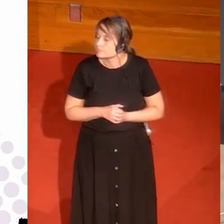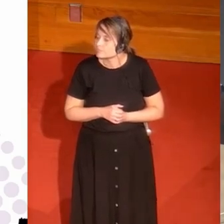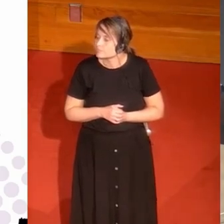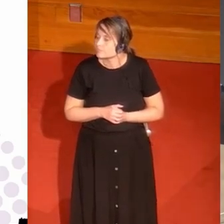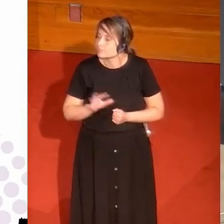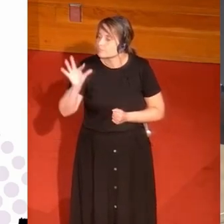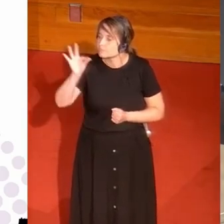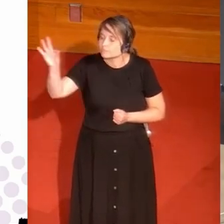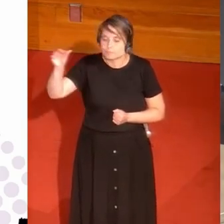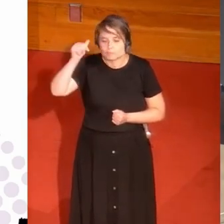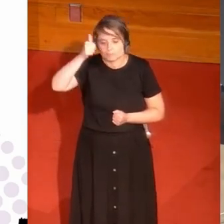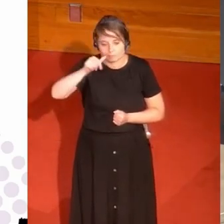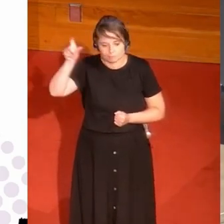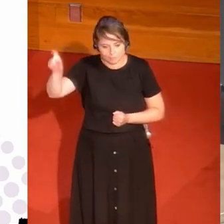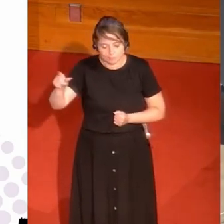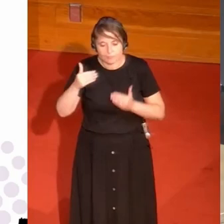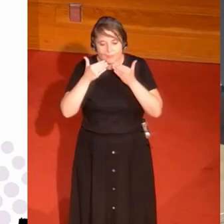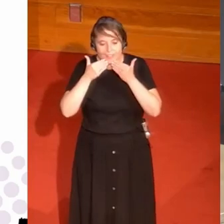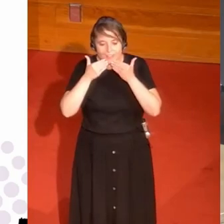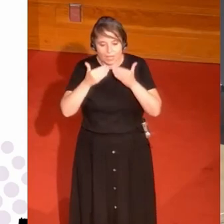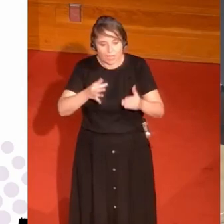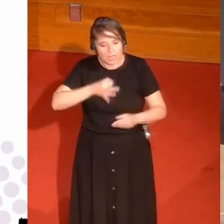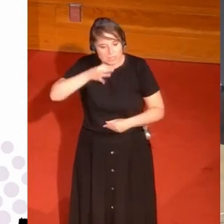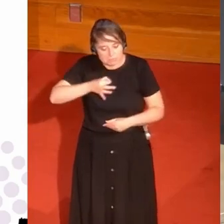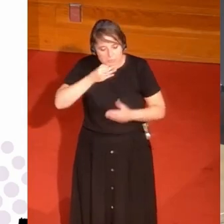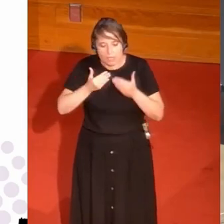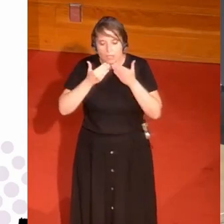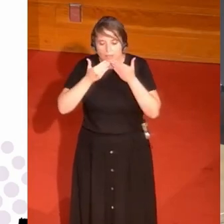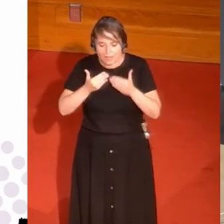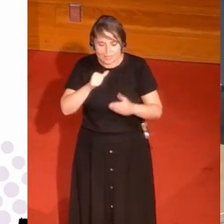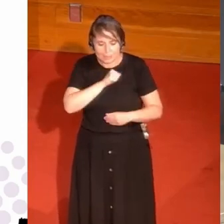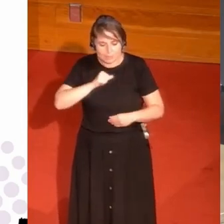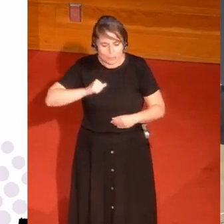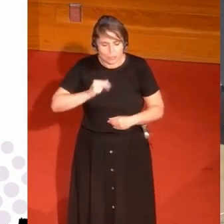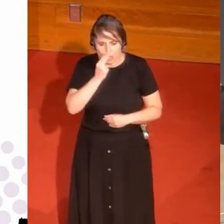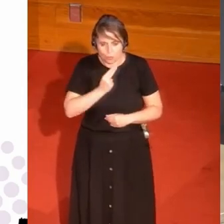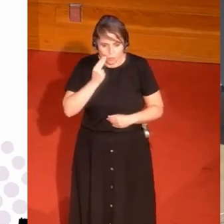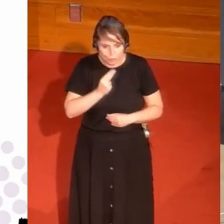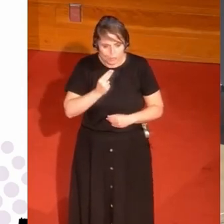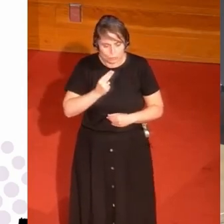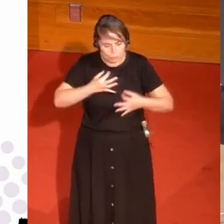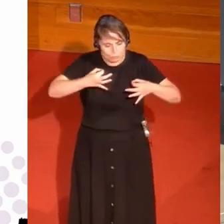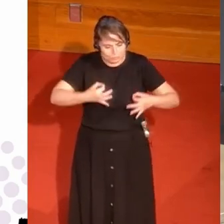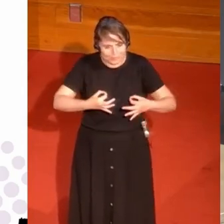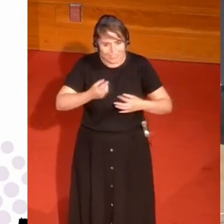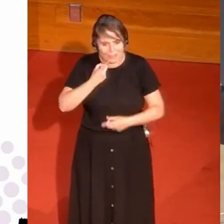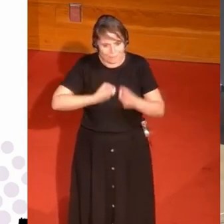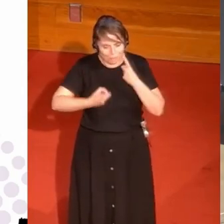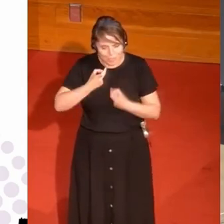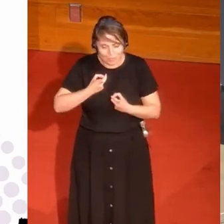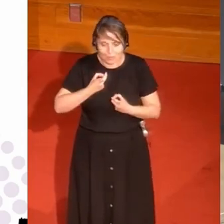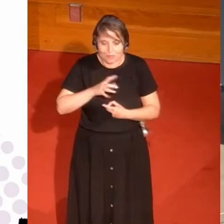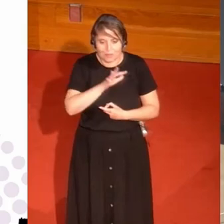hay muchas gracias por tu interven compromiso personal con la libertad de información y y también